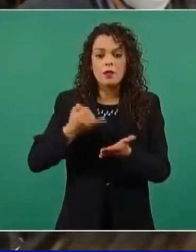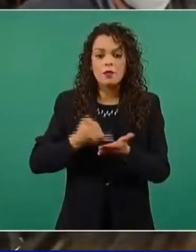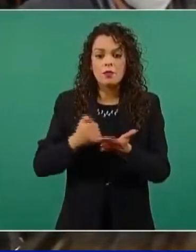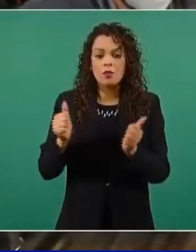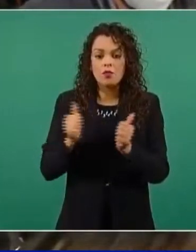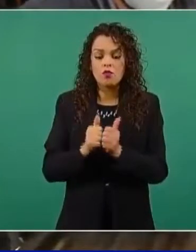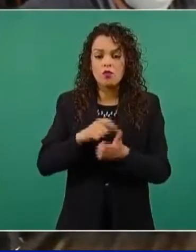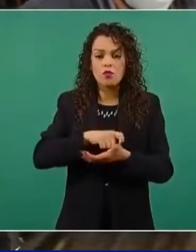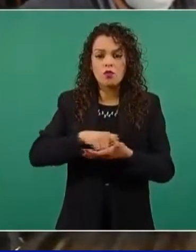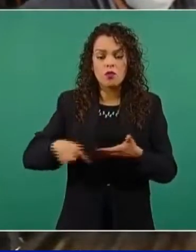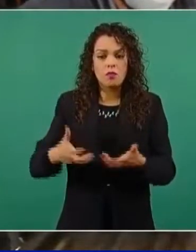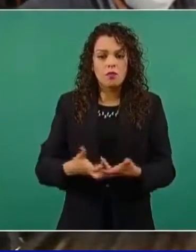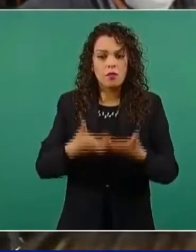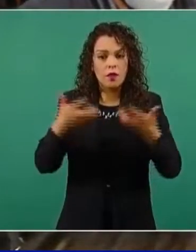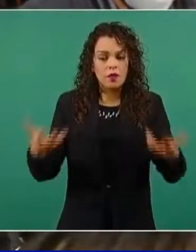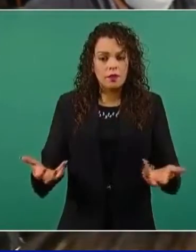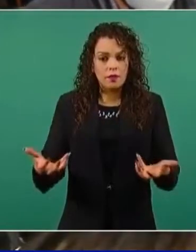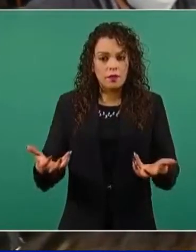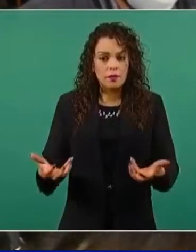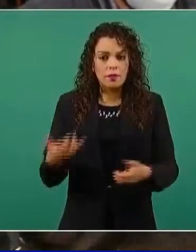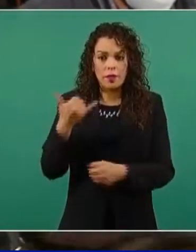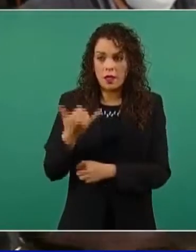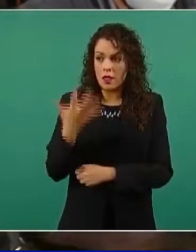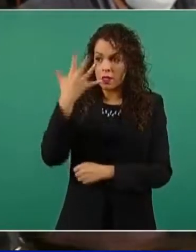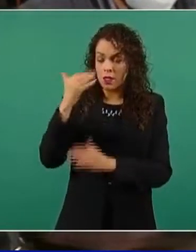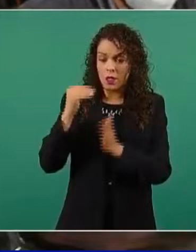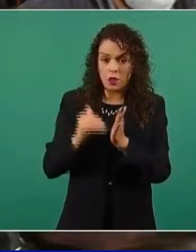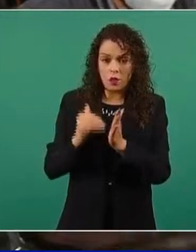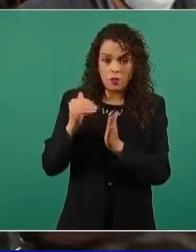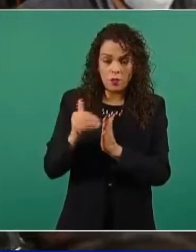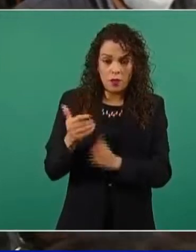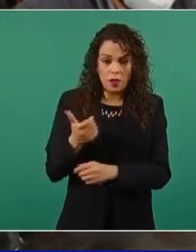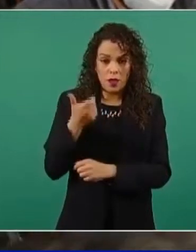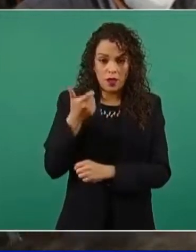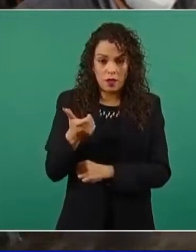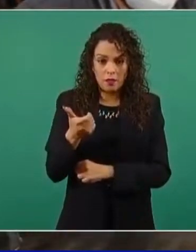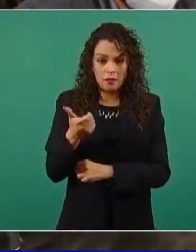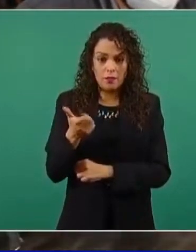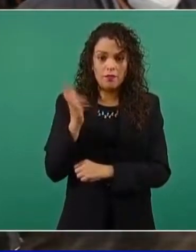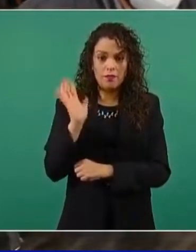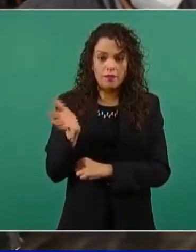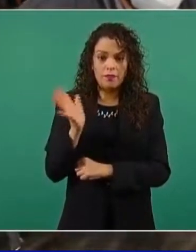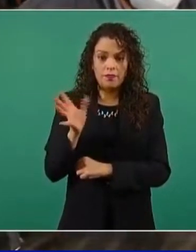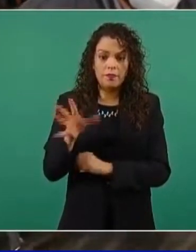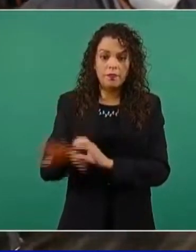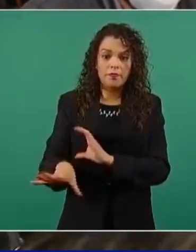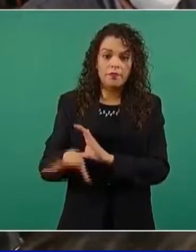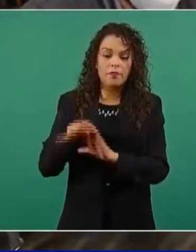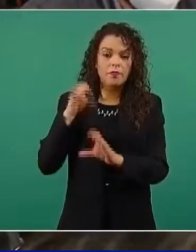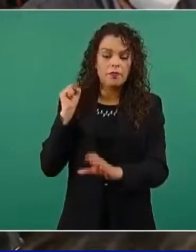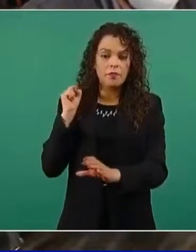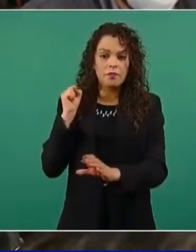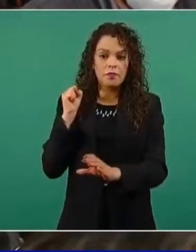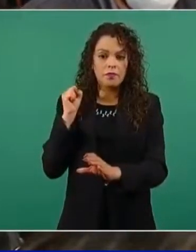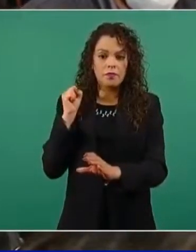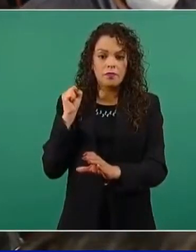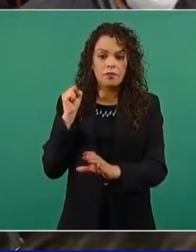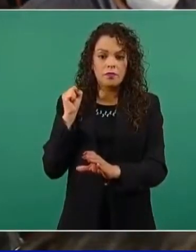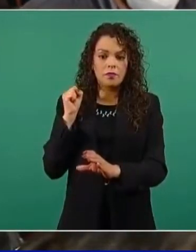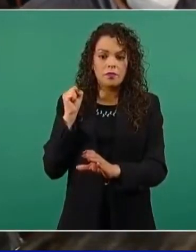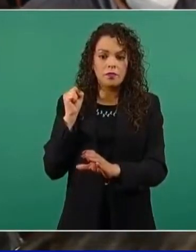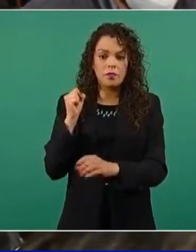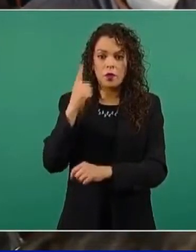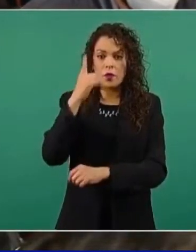la compraventa y 5 millones de pesos se retiraron mediante una sola y